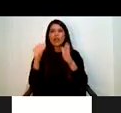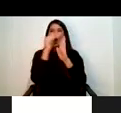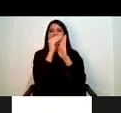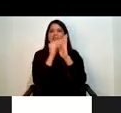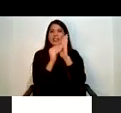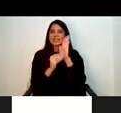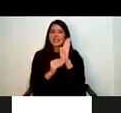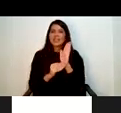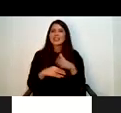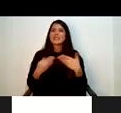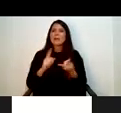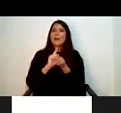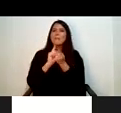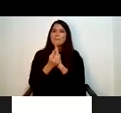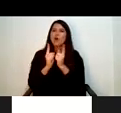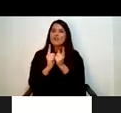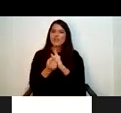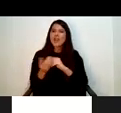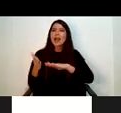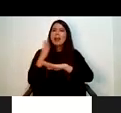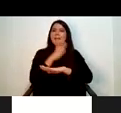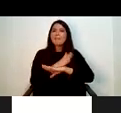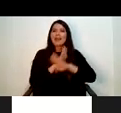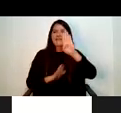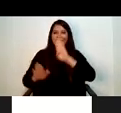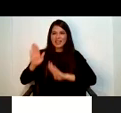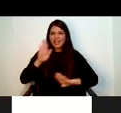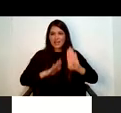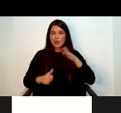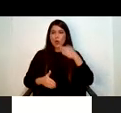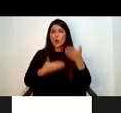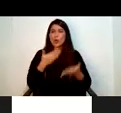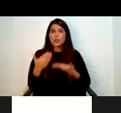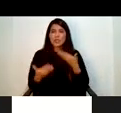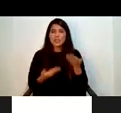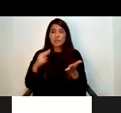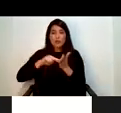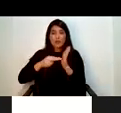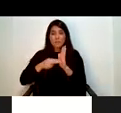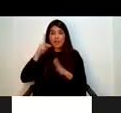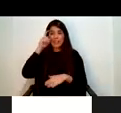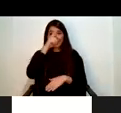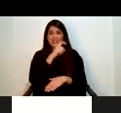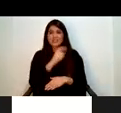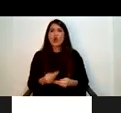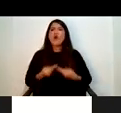para modificar y prevenir en conductas problemáticas. Va a ser ofrecer